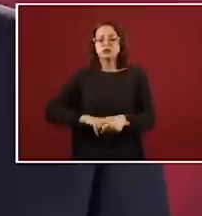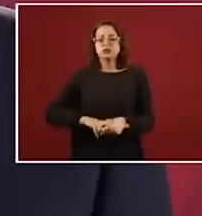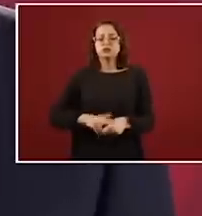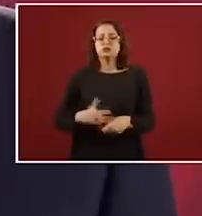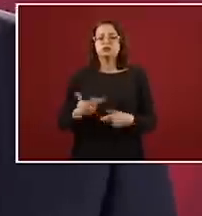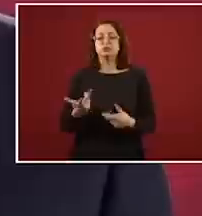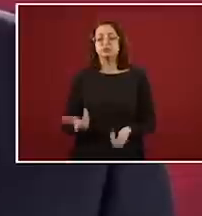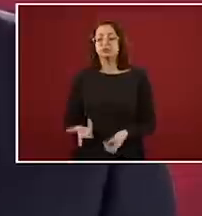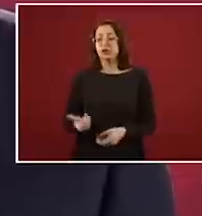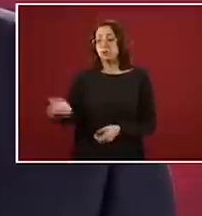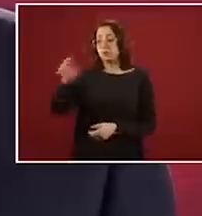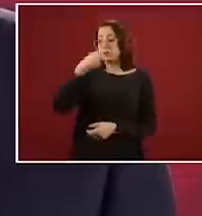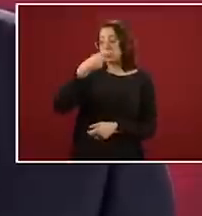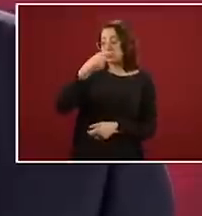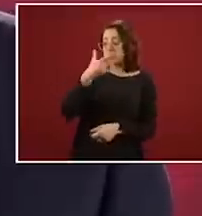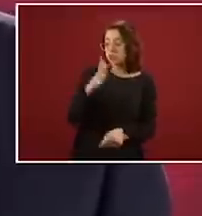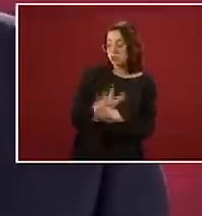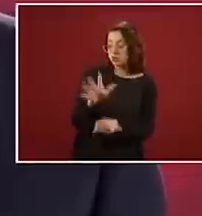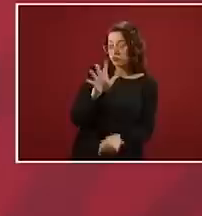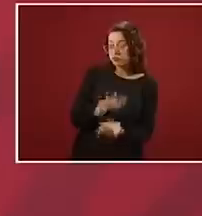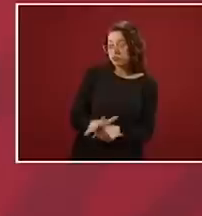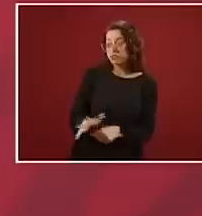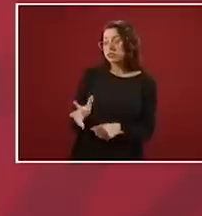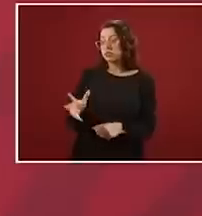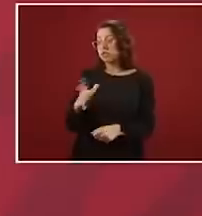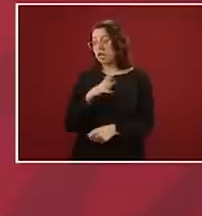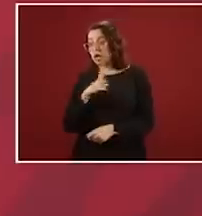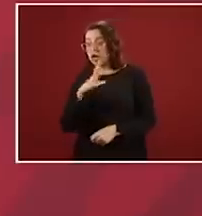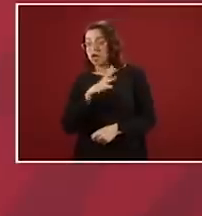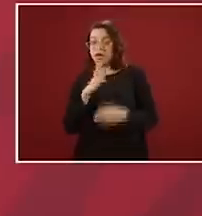el abasto de medicinas,